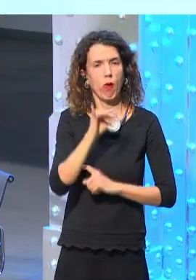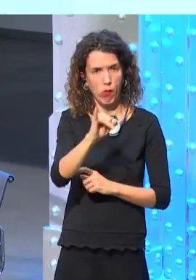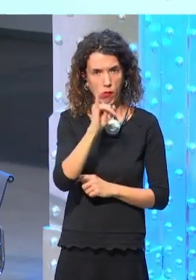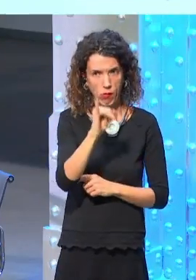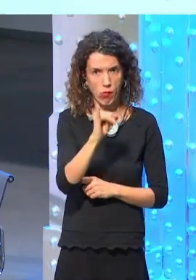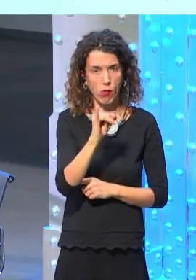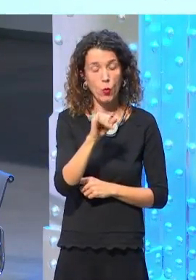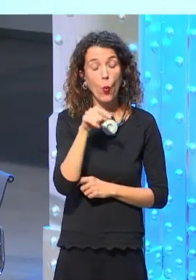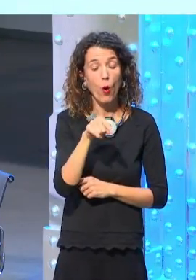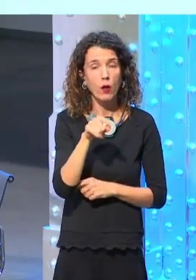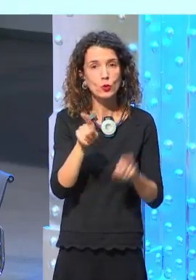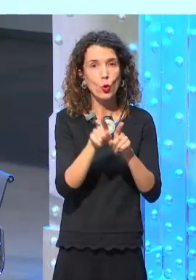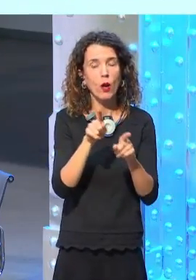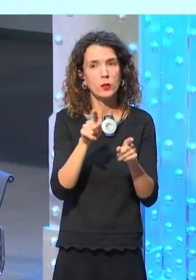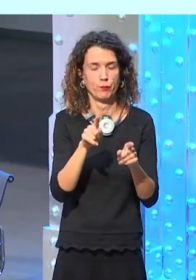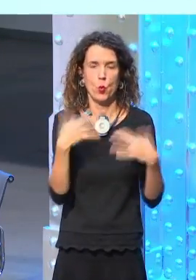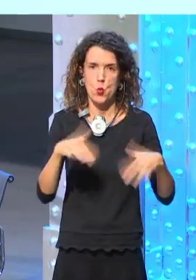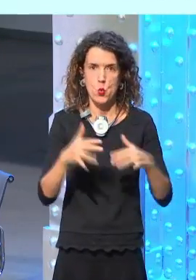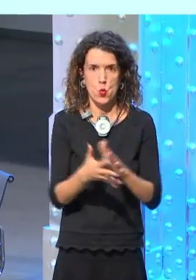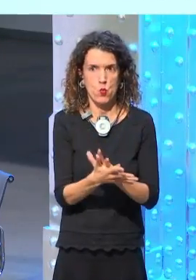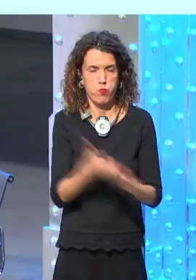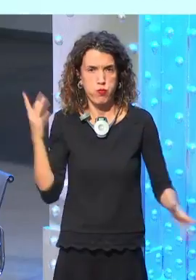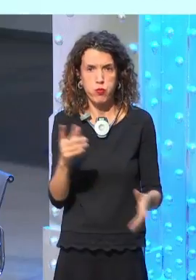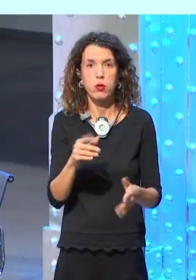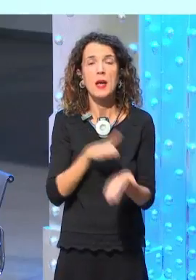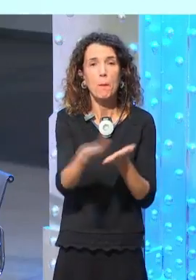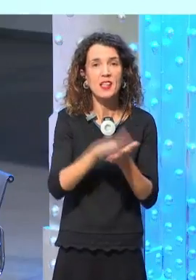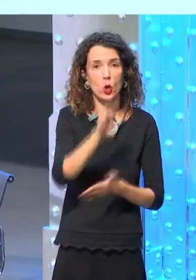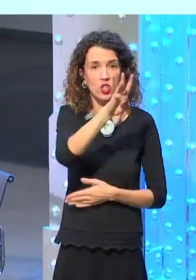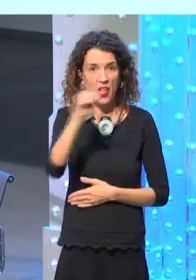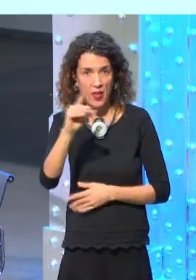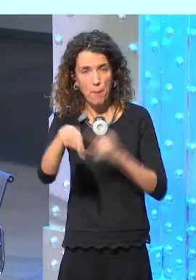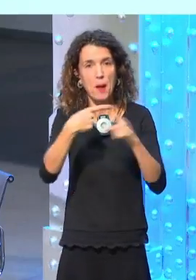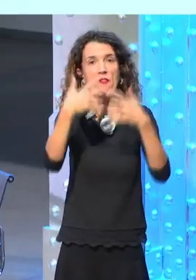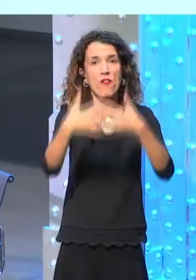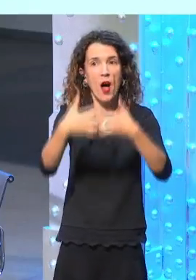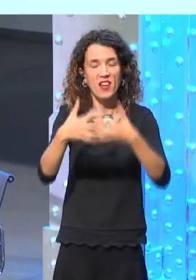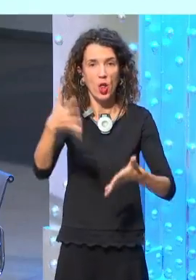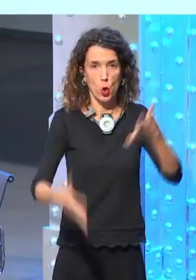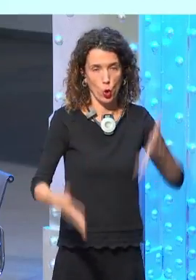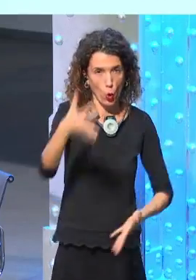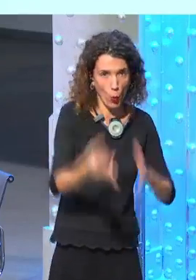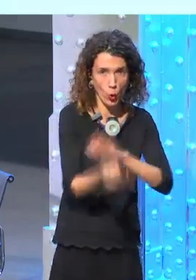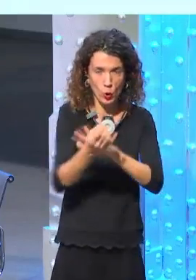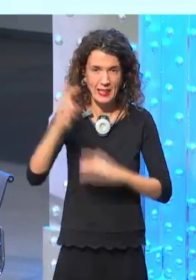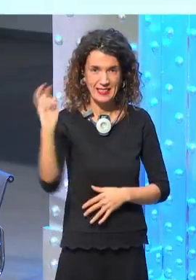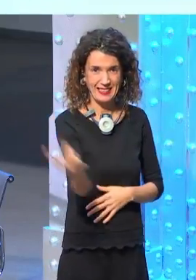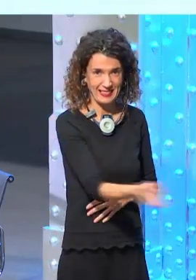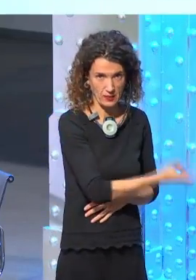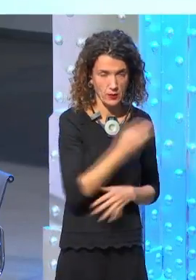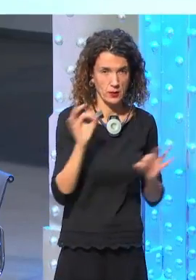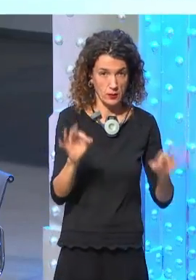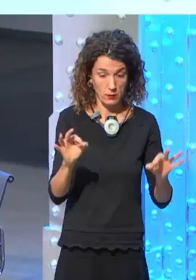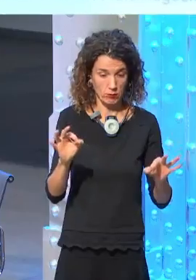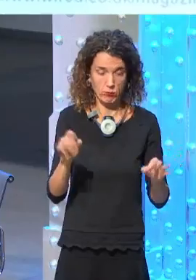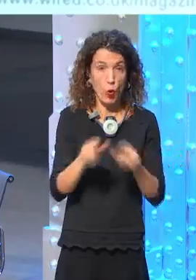está atravesando cambios tremendos como la impresión 3D, la fabricación robótica, etcétera.